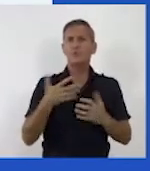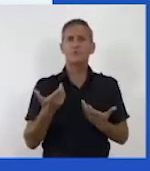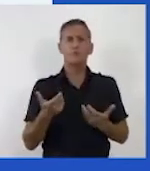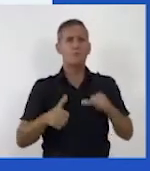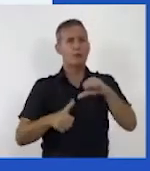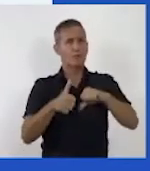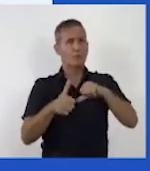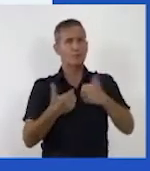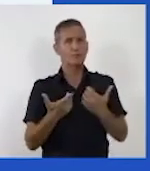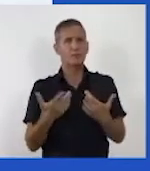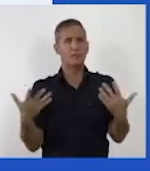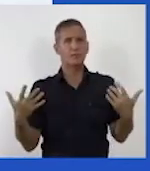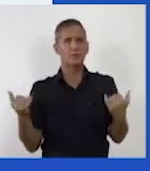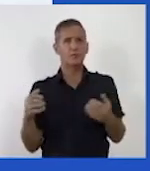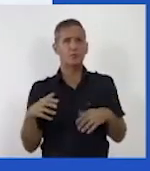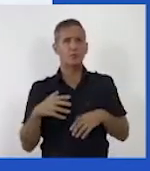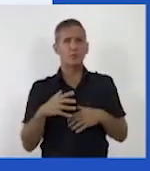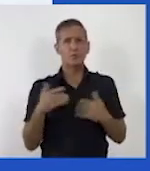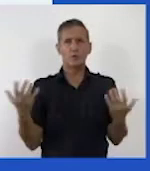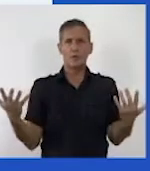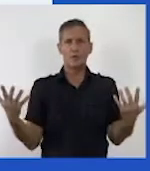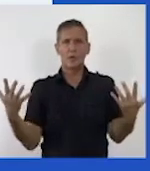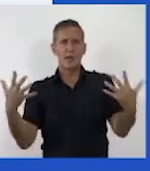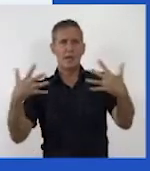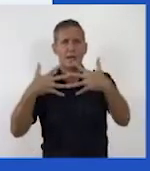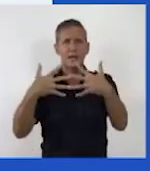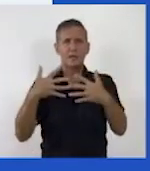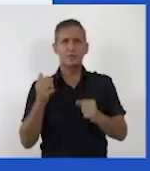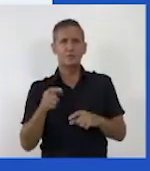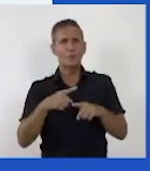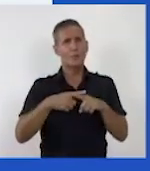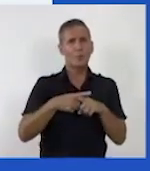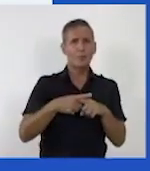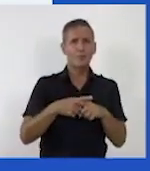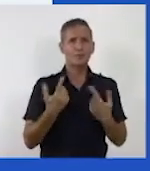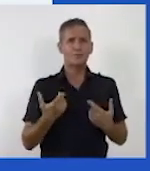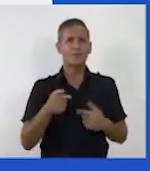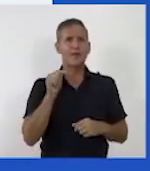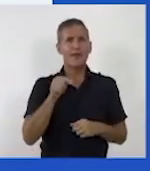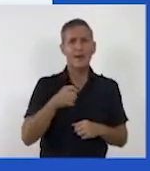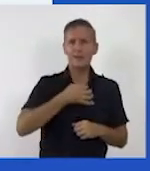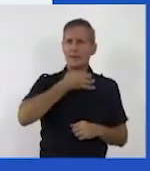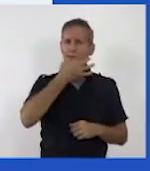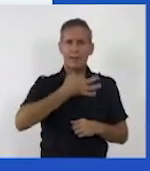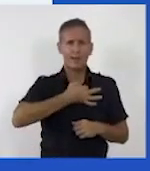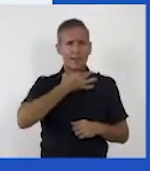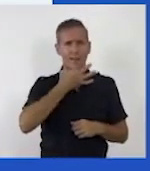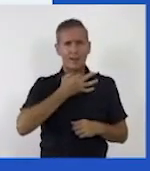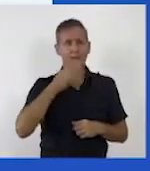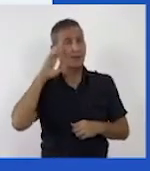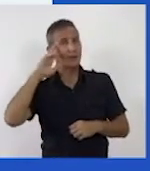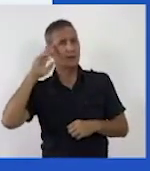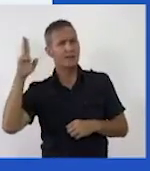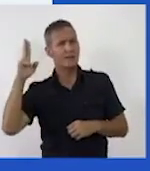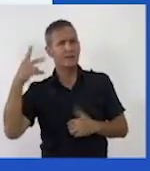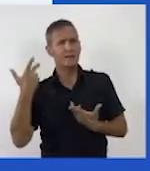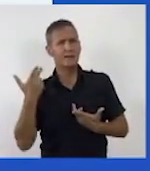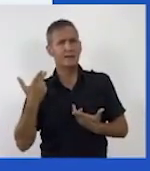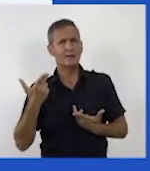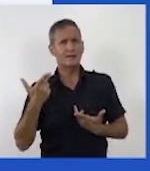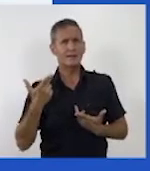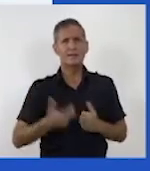con su primo raúl y por supuesto que van a dar argumentos razones pero recordando